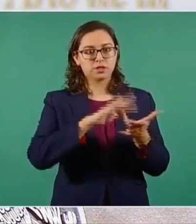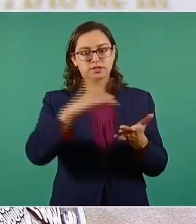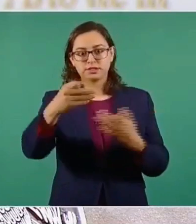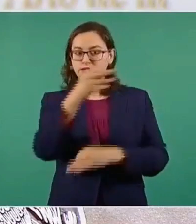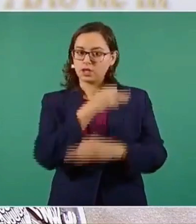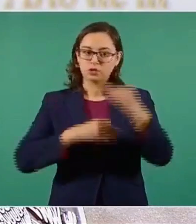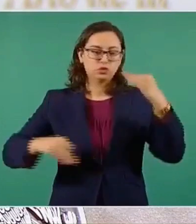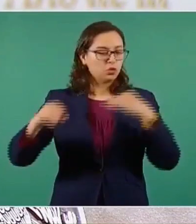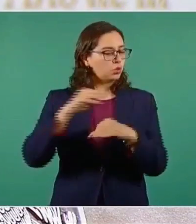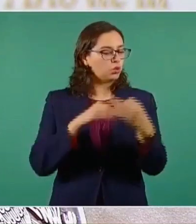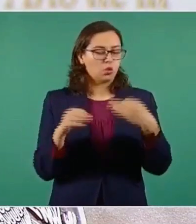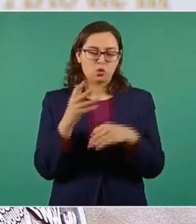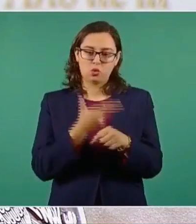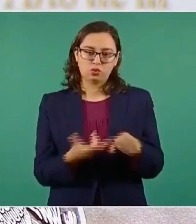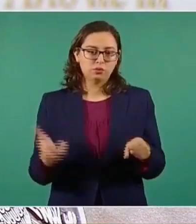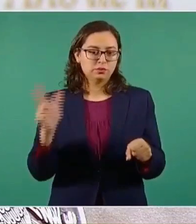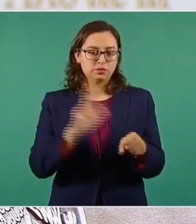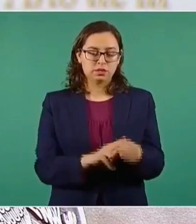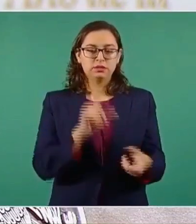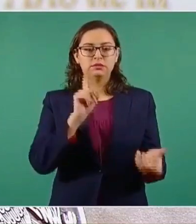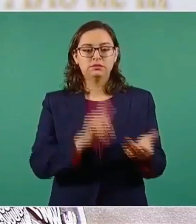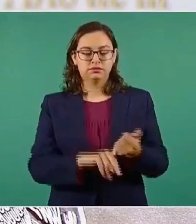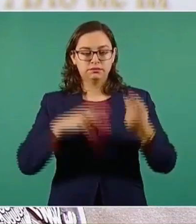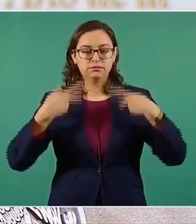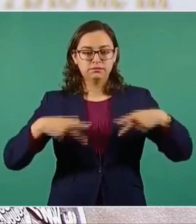todo el personal que labora en ellos.